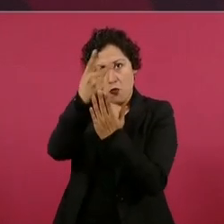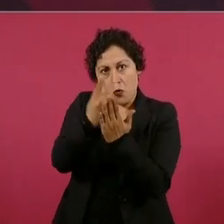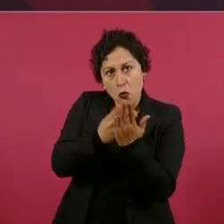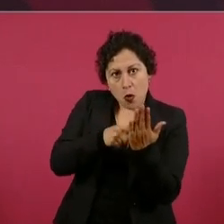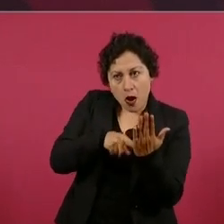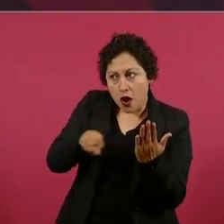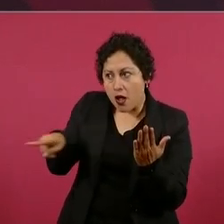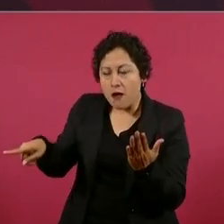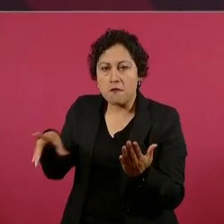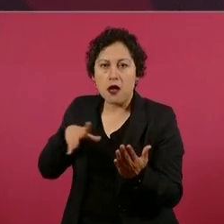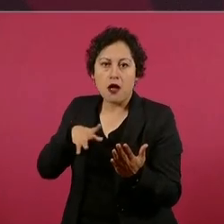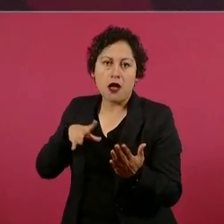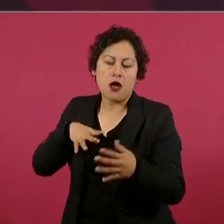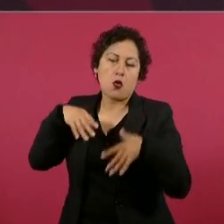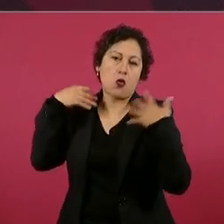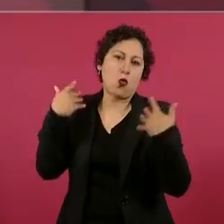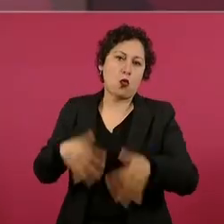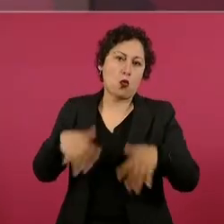Por ejemplo,